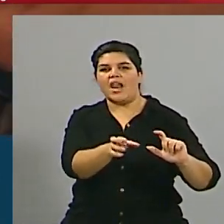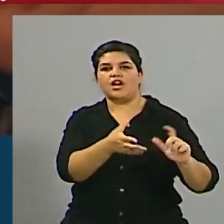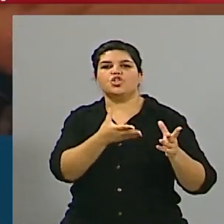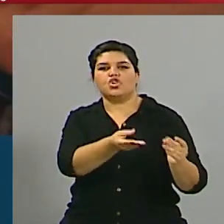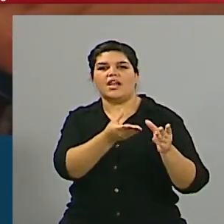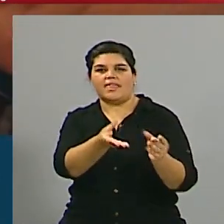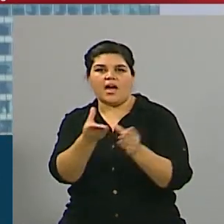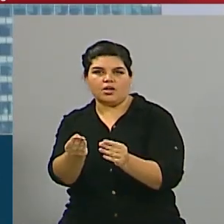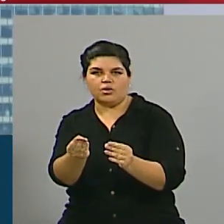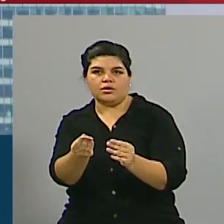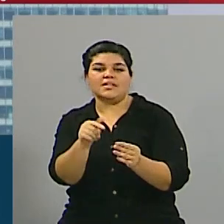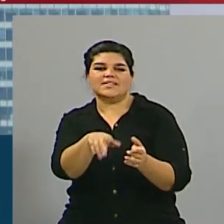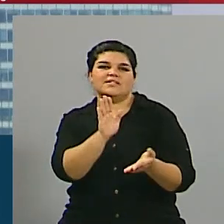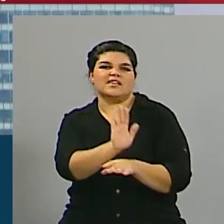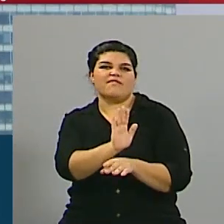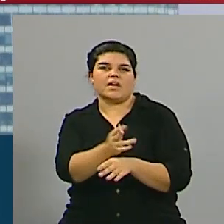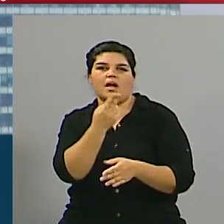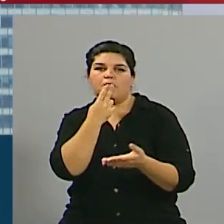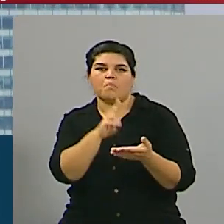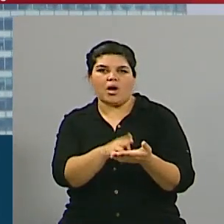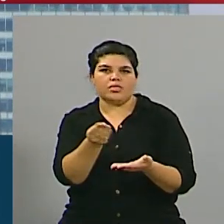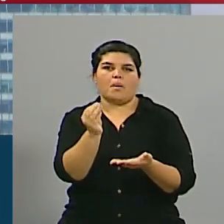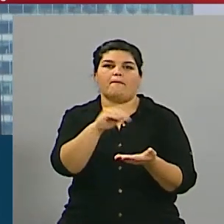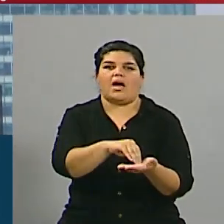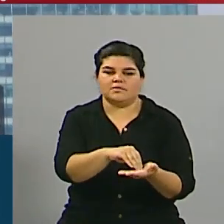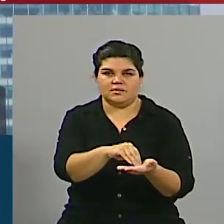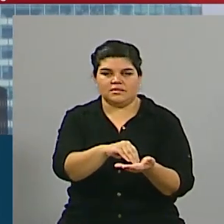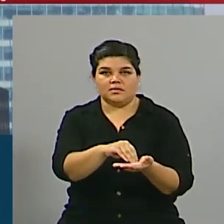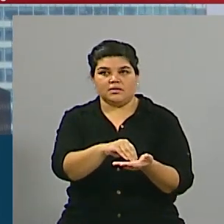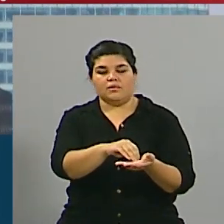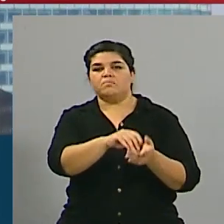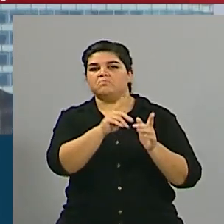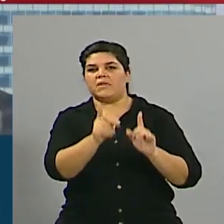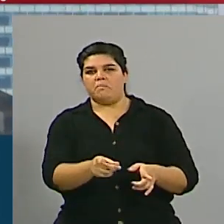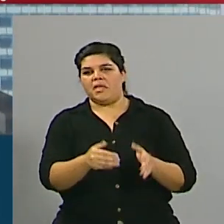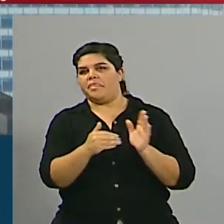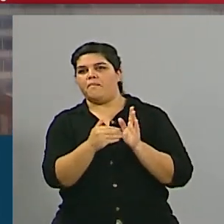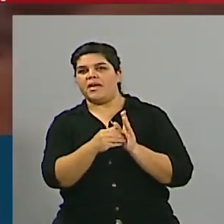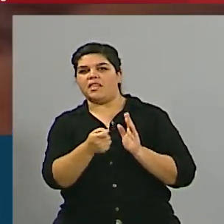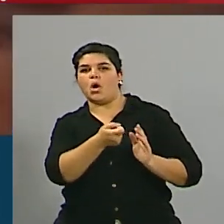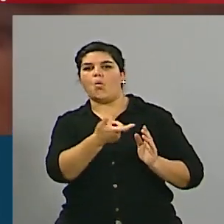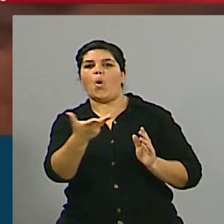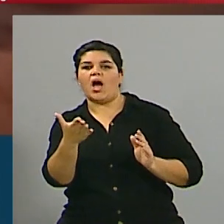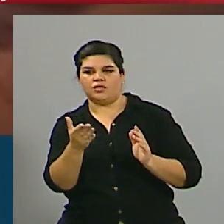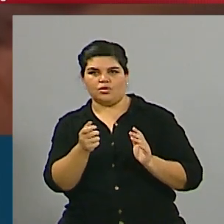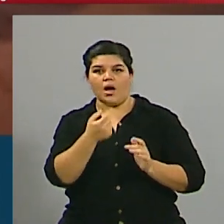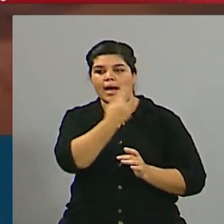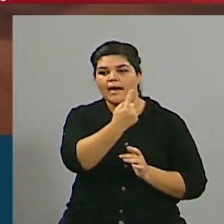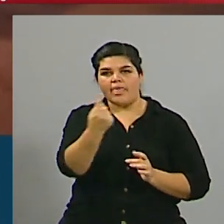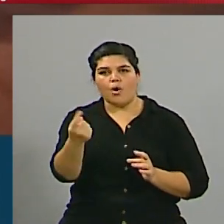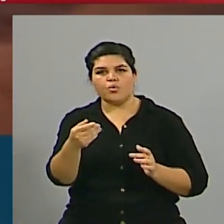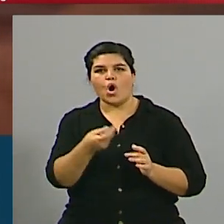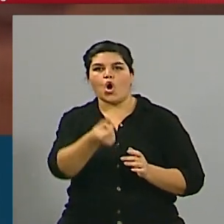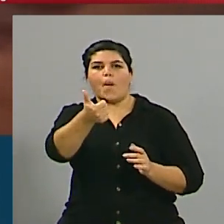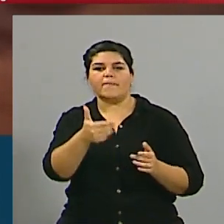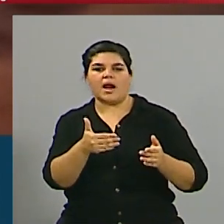O directamente restricciones por cupos, ¿no? Y ahí aparecen los famosos cepos, ¿no? La posibilidad